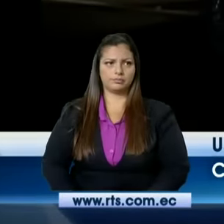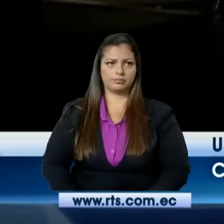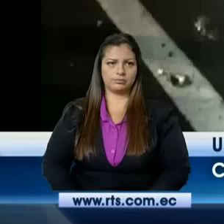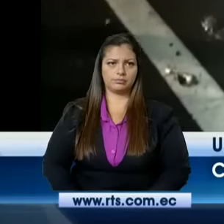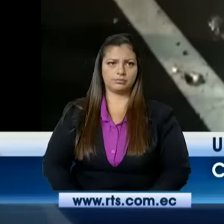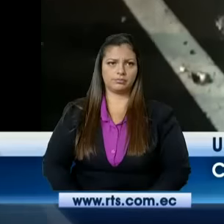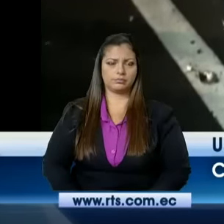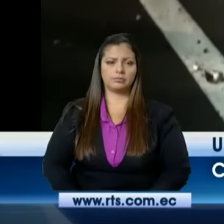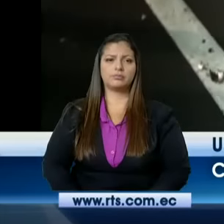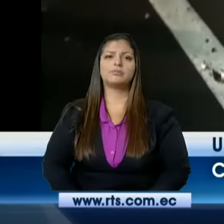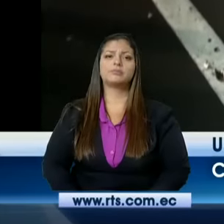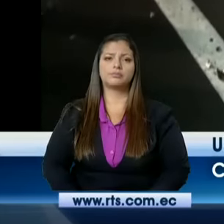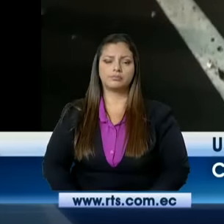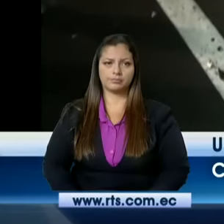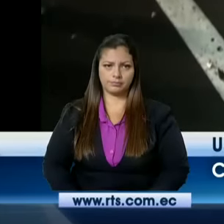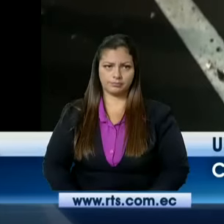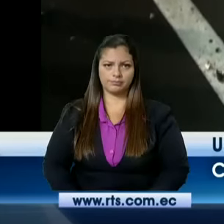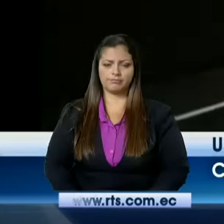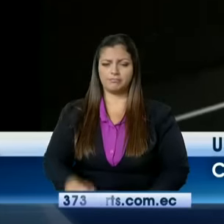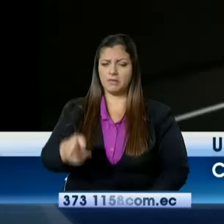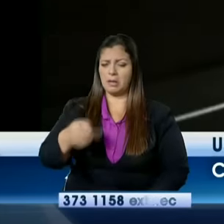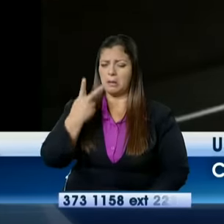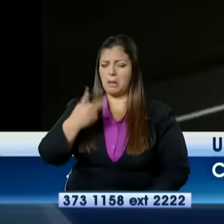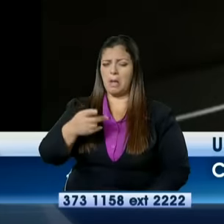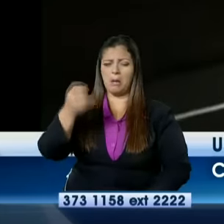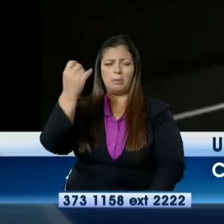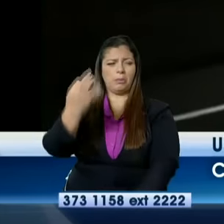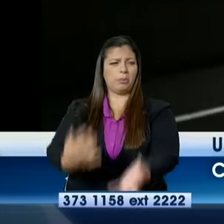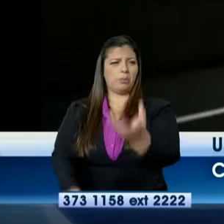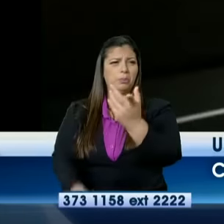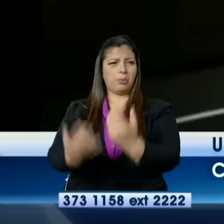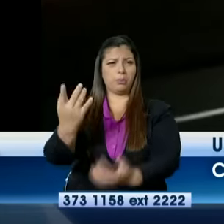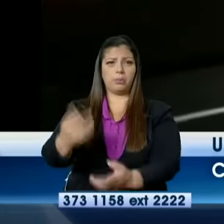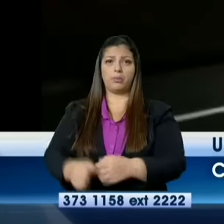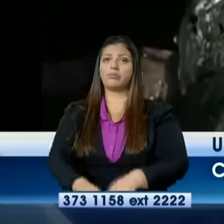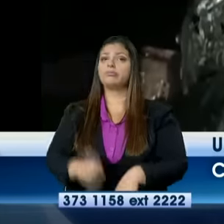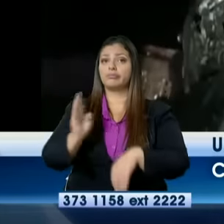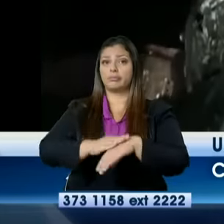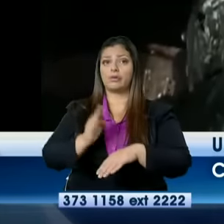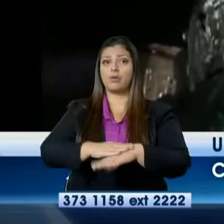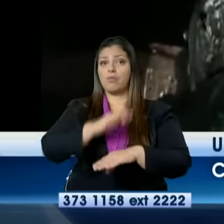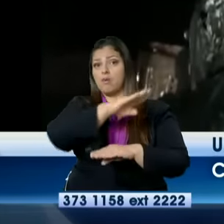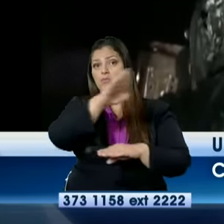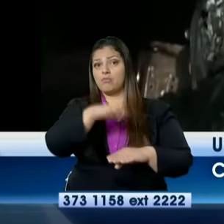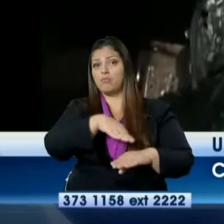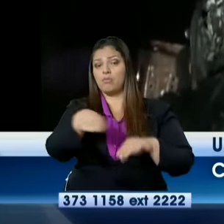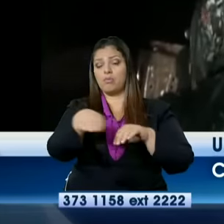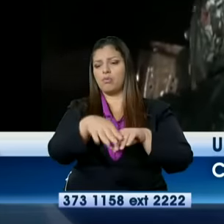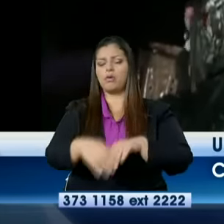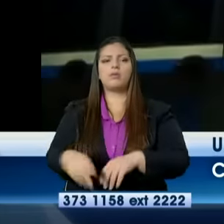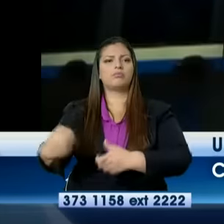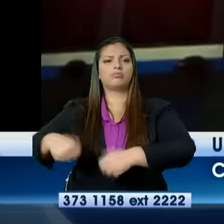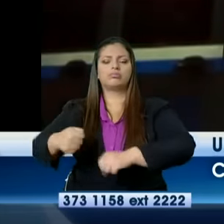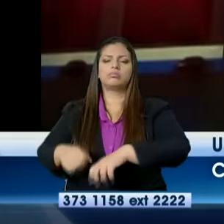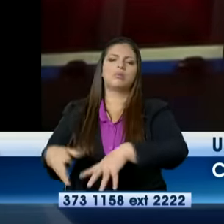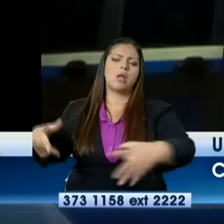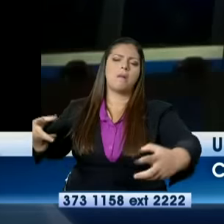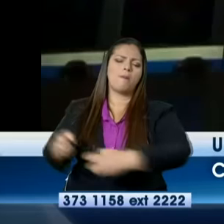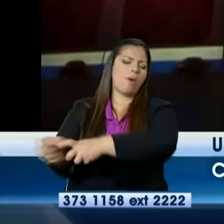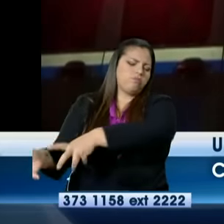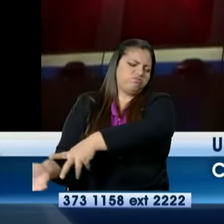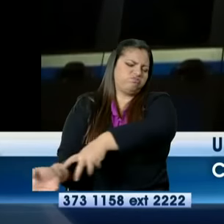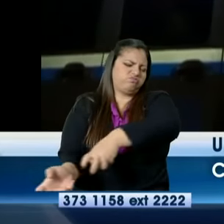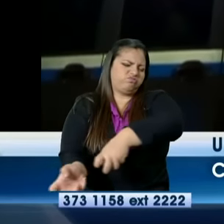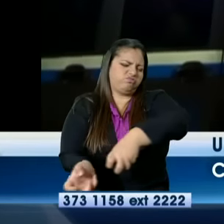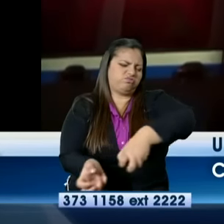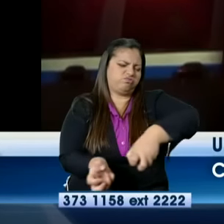en llamas. Según el informe preliminar del CIAC, la camioneta arrastró varios metros a la moto antes de incinerarse. Se encuentran involucrados